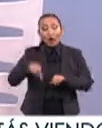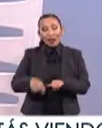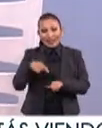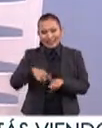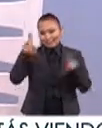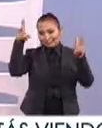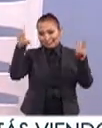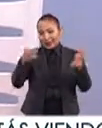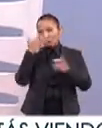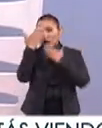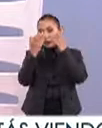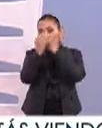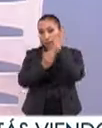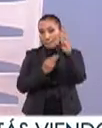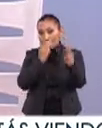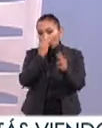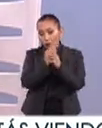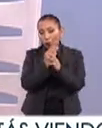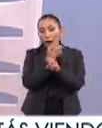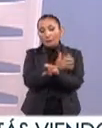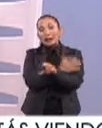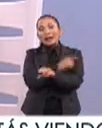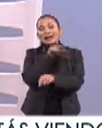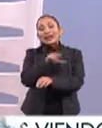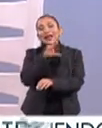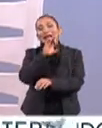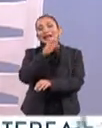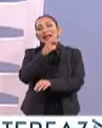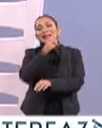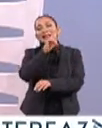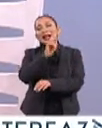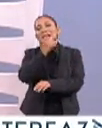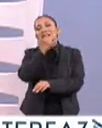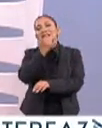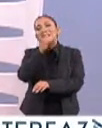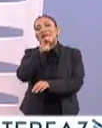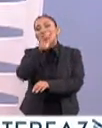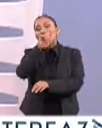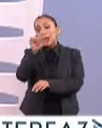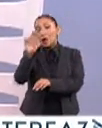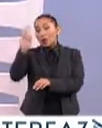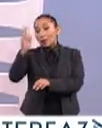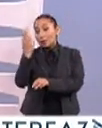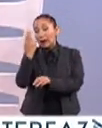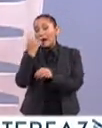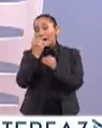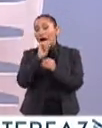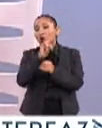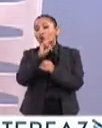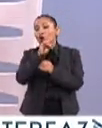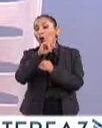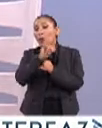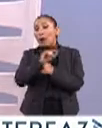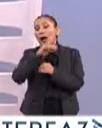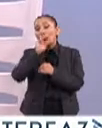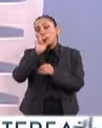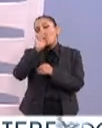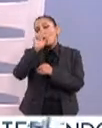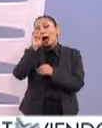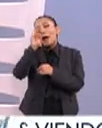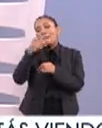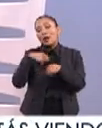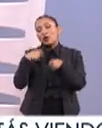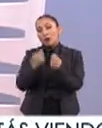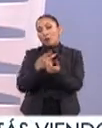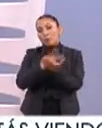en nuestra sección de Estudiar en el Mundo, nos acompaña Cristian Yarza Alejos. Él es de la Universidad Autónoma Metropolitana y fue